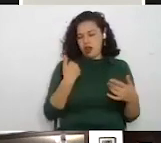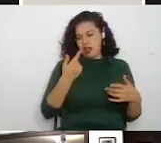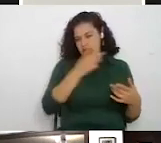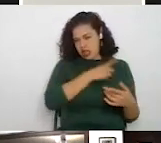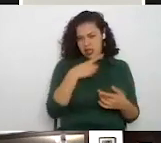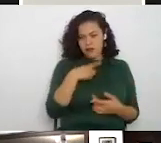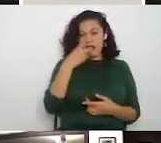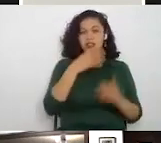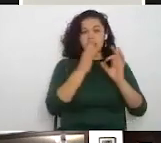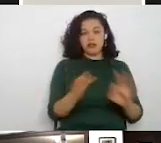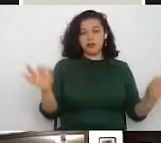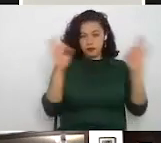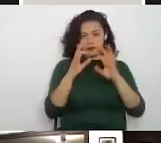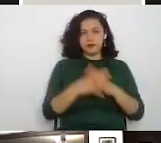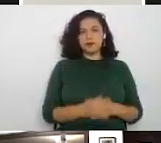es muy importante.